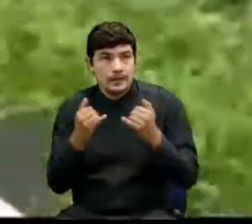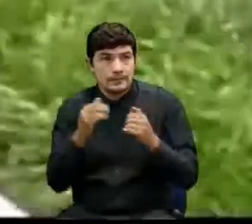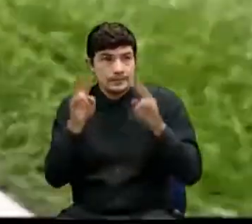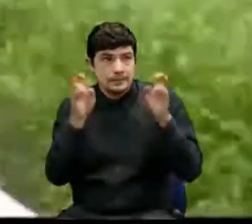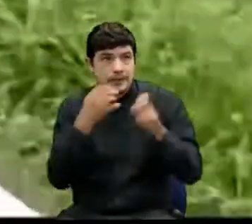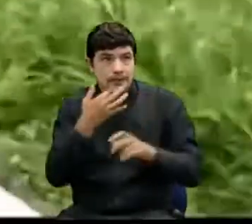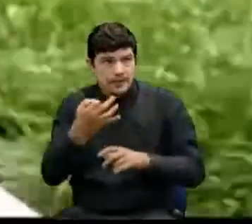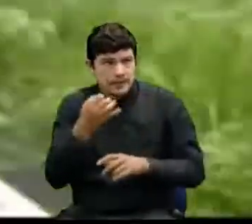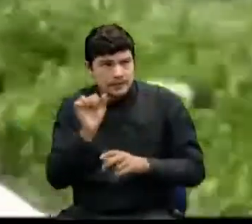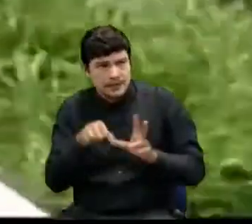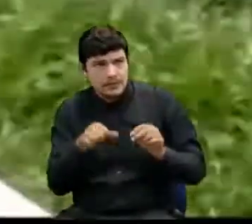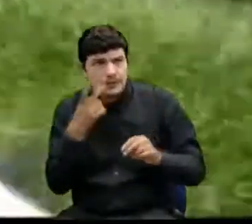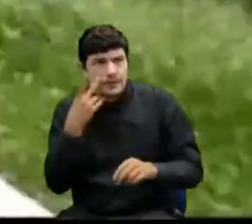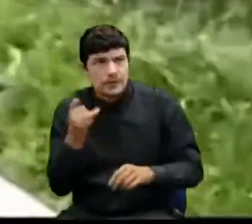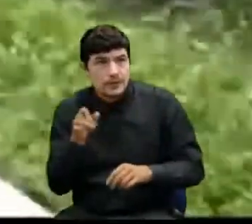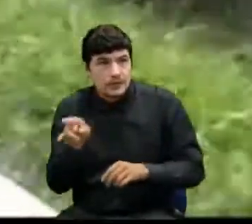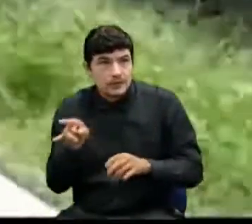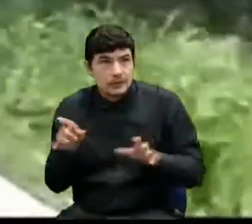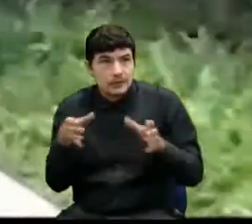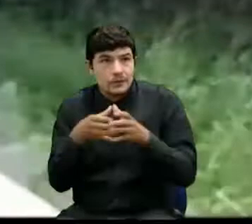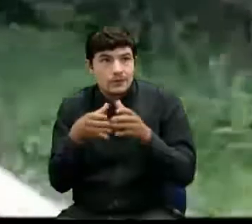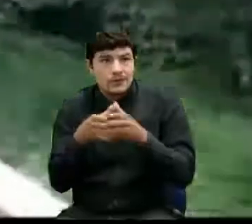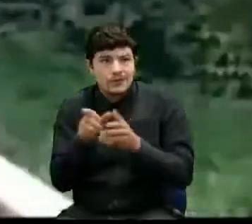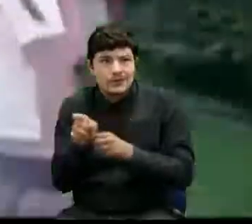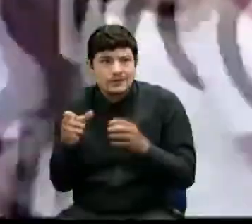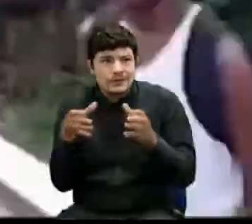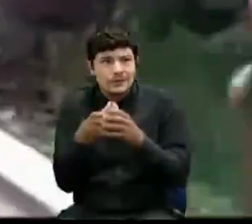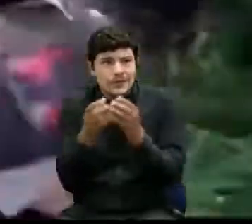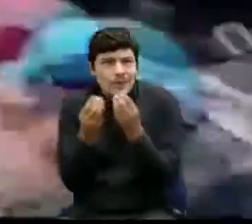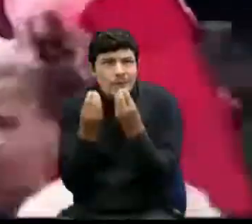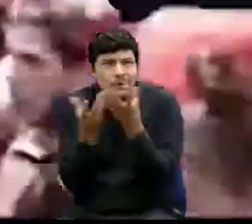esto es un grupo demasiado que es insoportable.